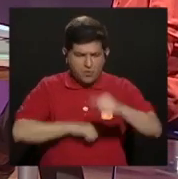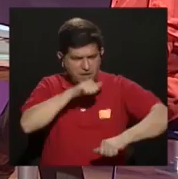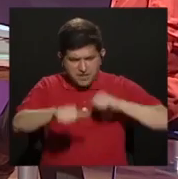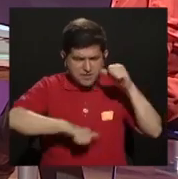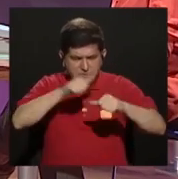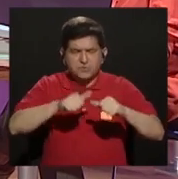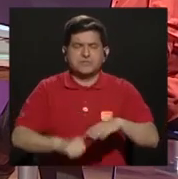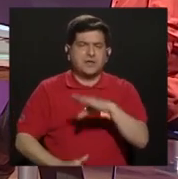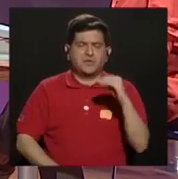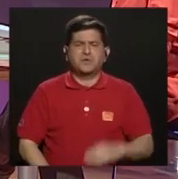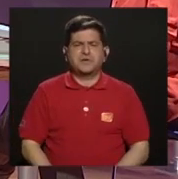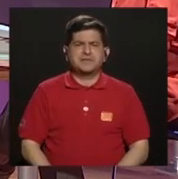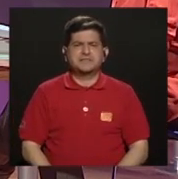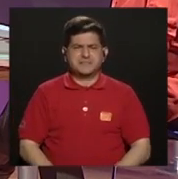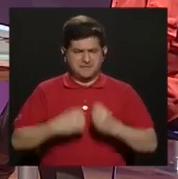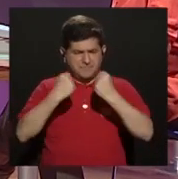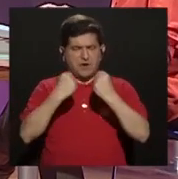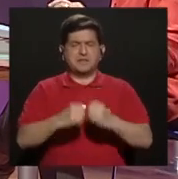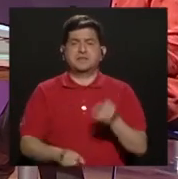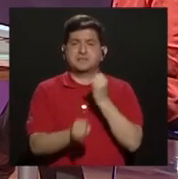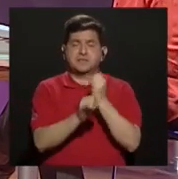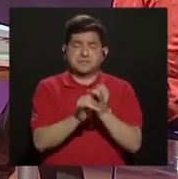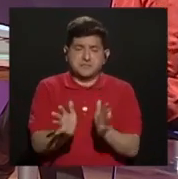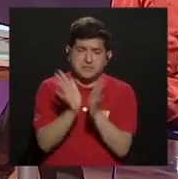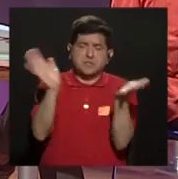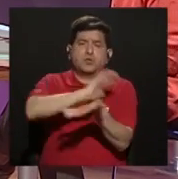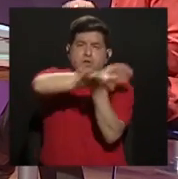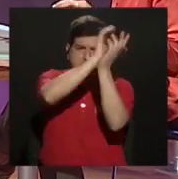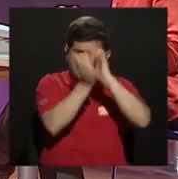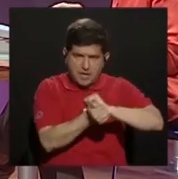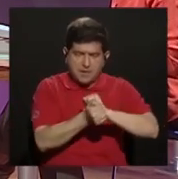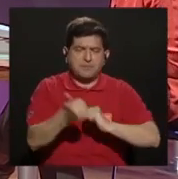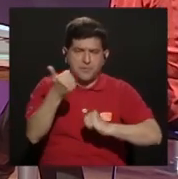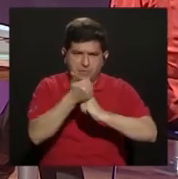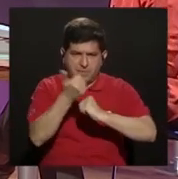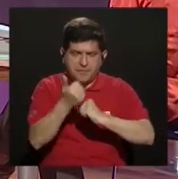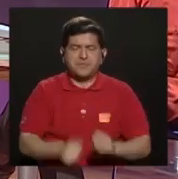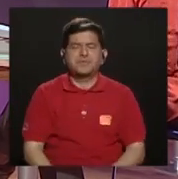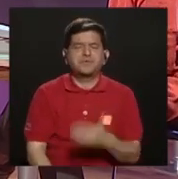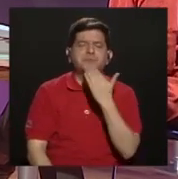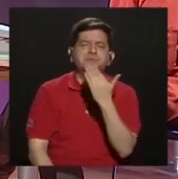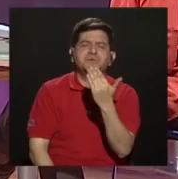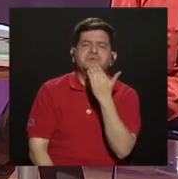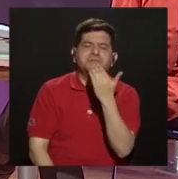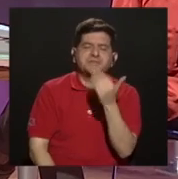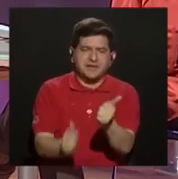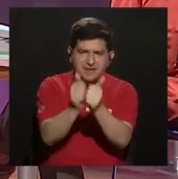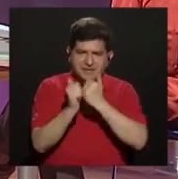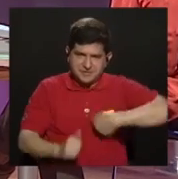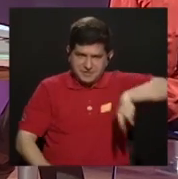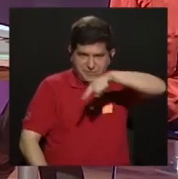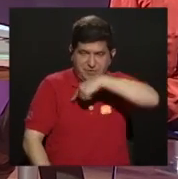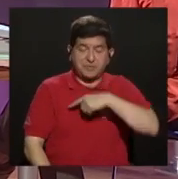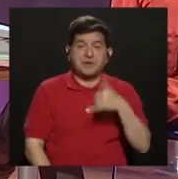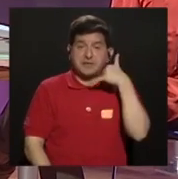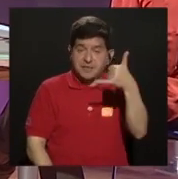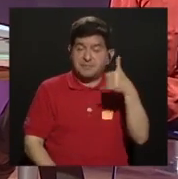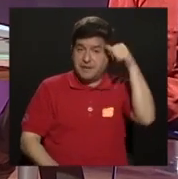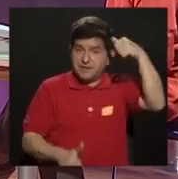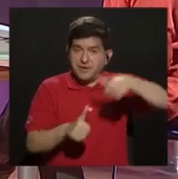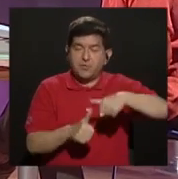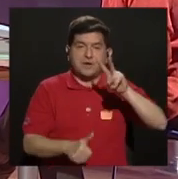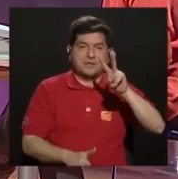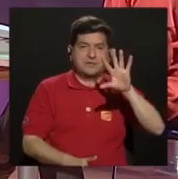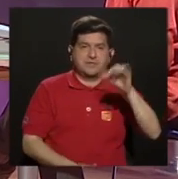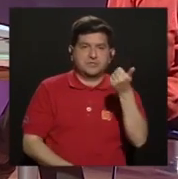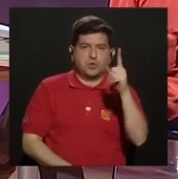guerreras. Las instituciones públicas deben hacer un cambio para apoyarlas. Gracias, Techi, por acompañarnos en Irreverencias. Puede llamarnos